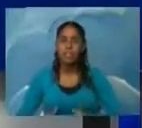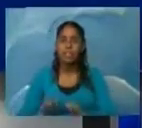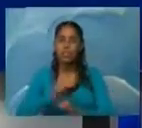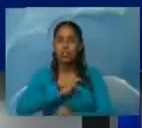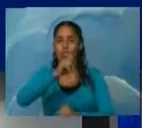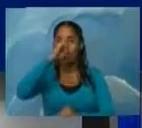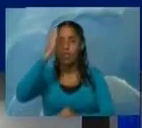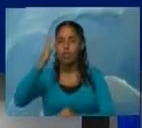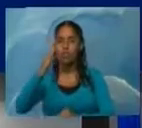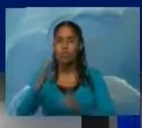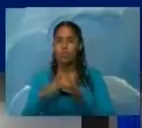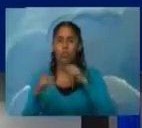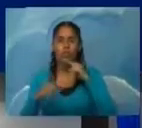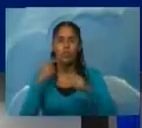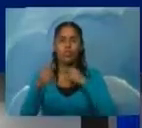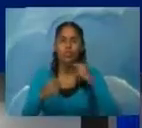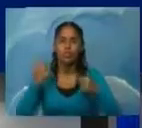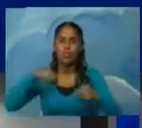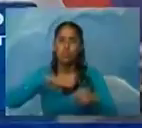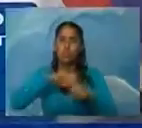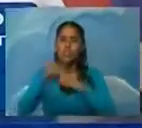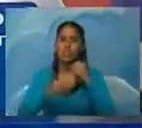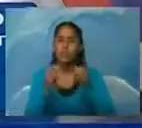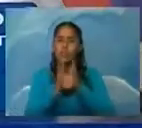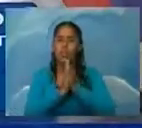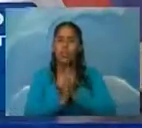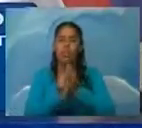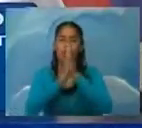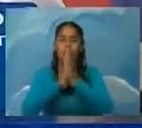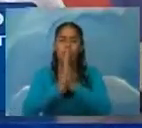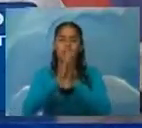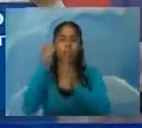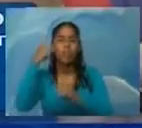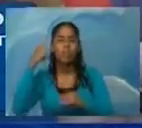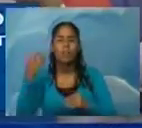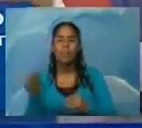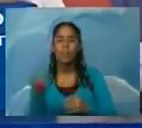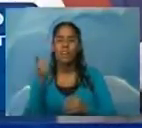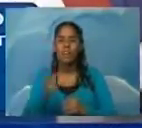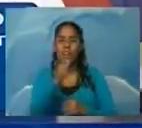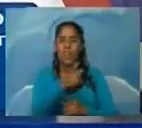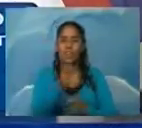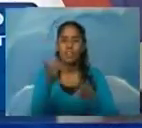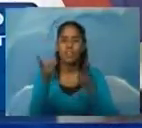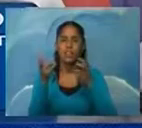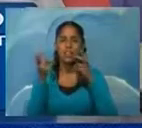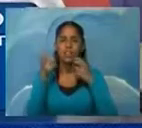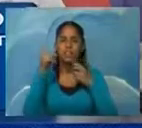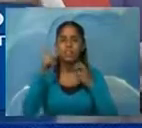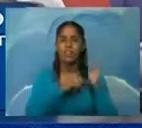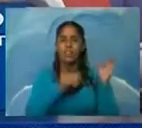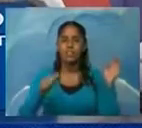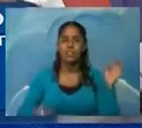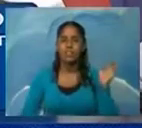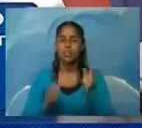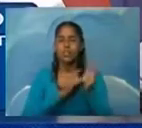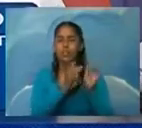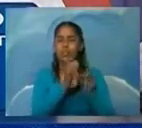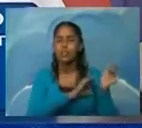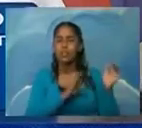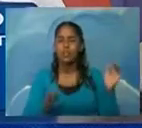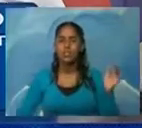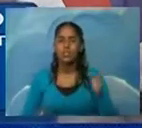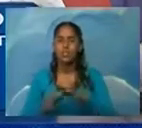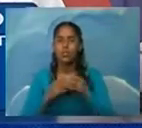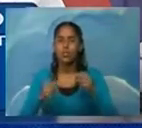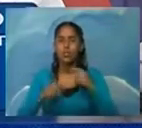días nosotros hacemos la oración para que la gente reciba al Señor Jesucristo. Todos los días,